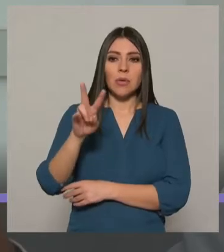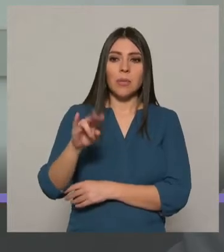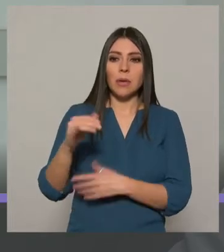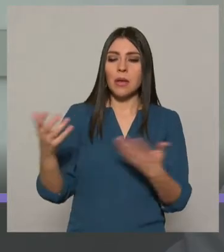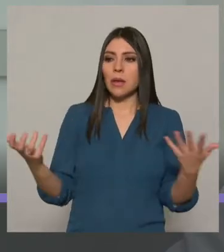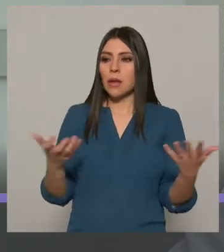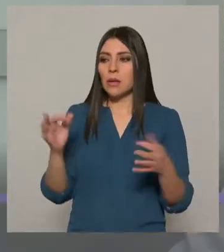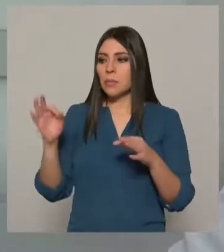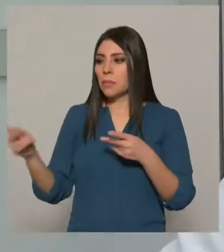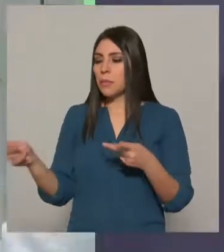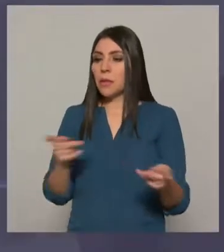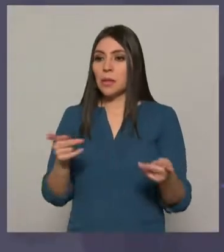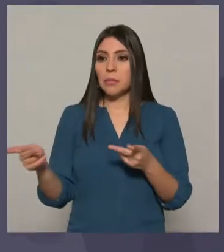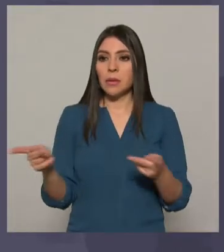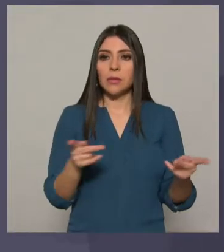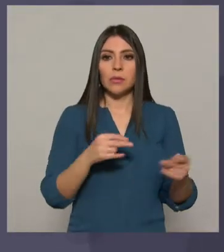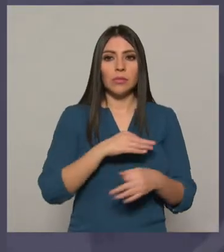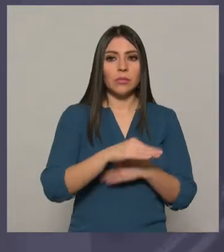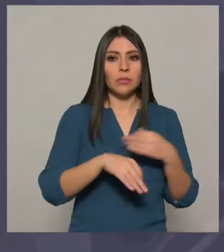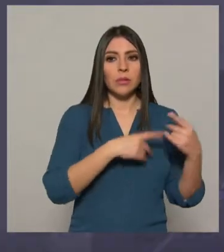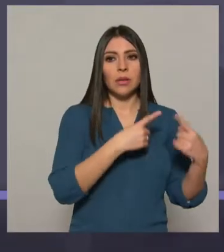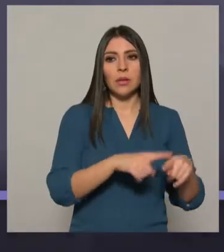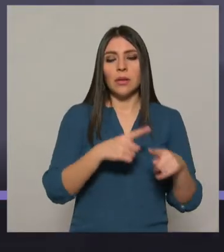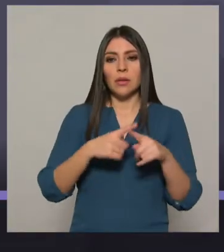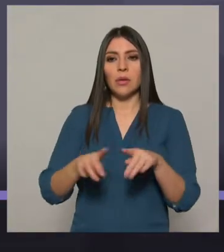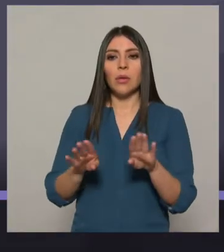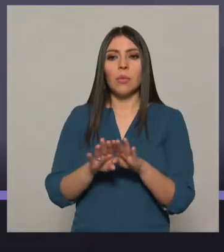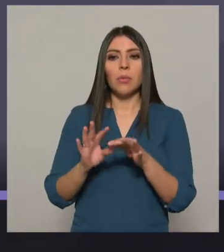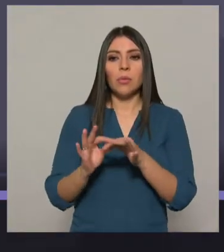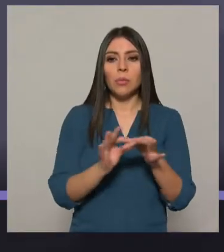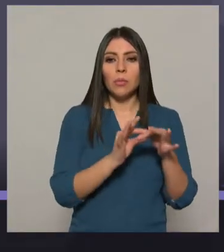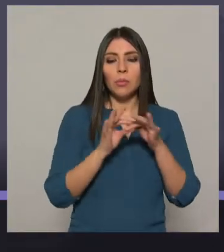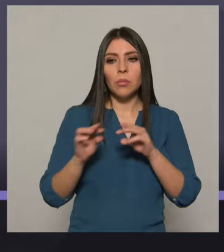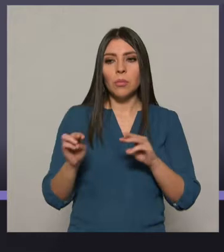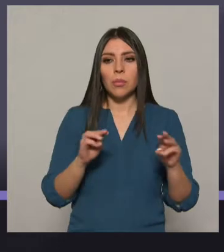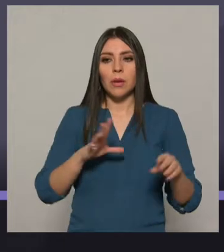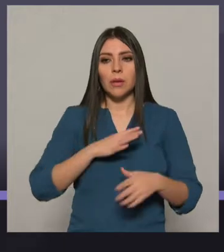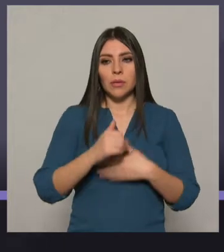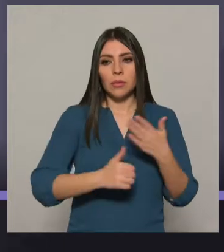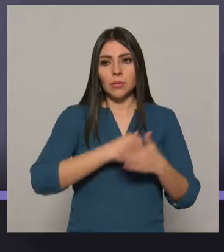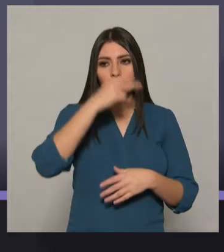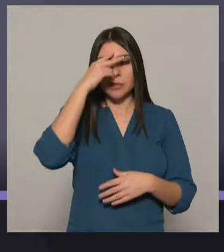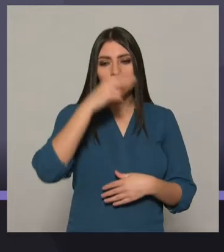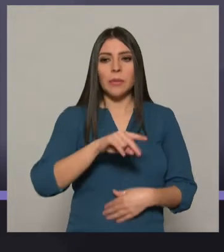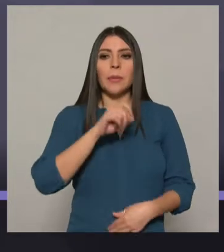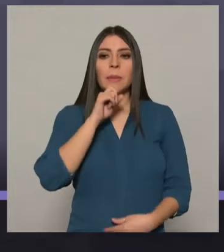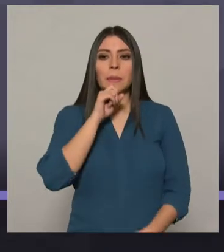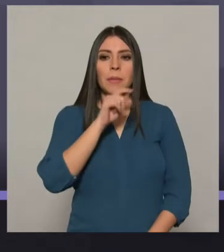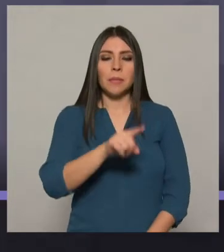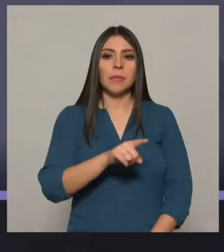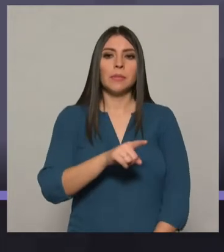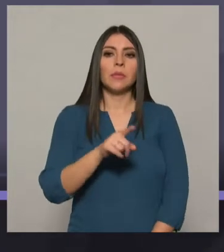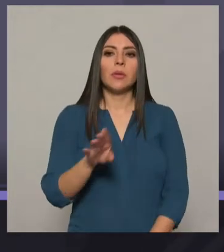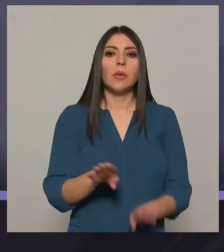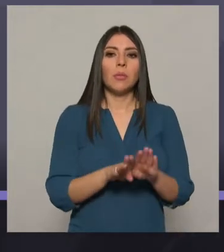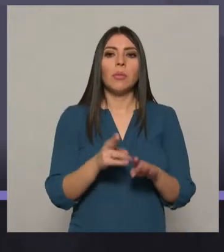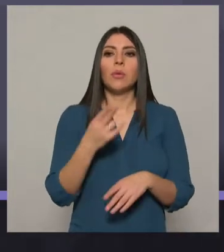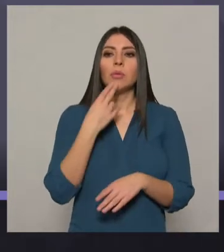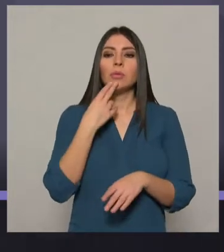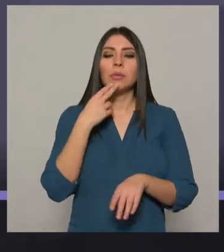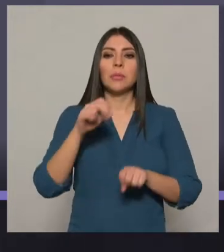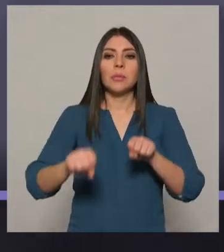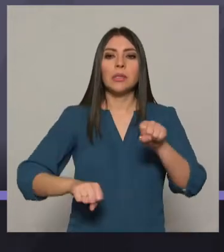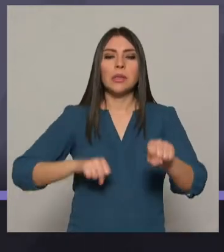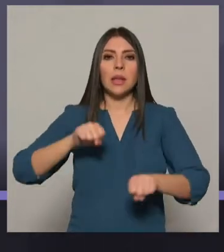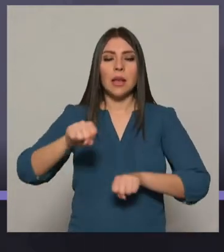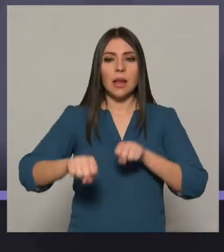para poder articular todos los esquemas de movilidad que existen en la Ciudad de México, incluyendo el uso de la bicicleta, tiene